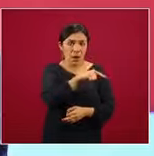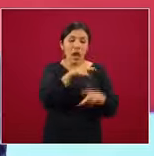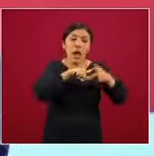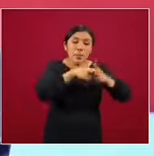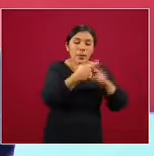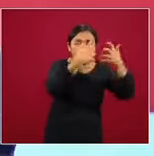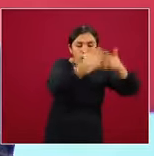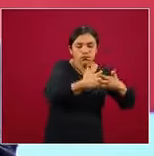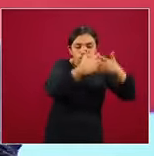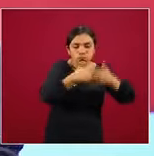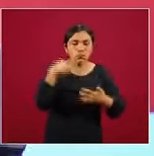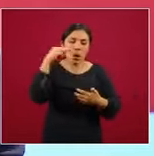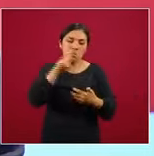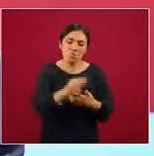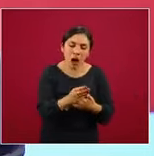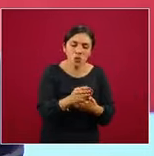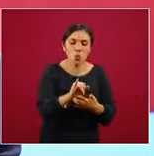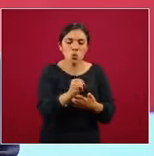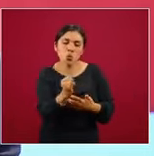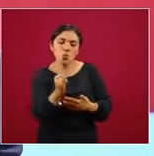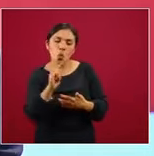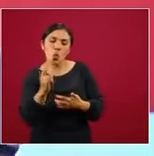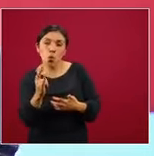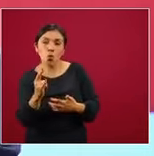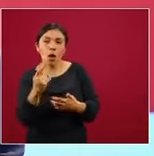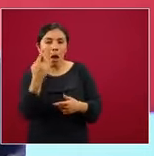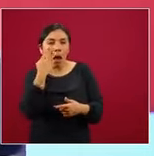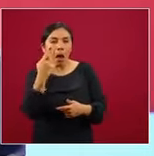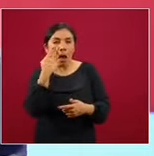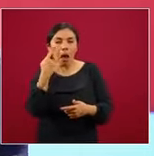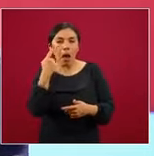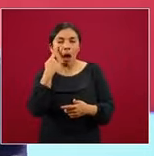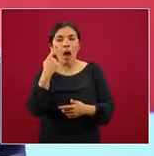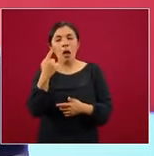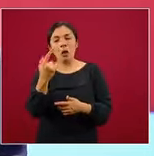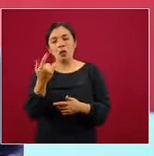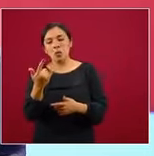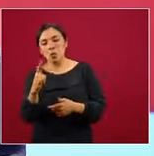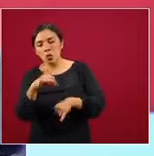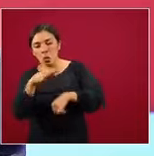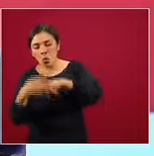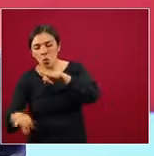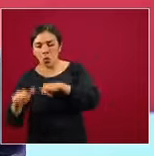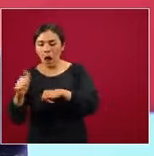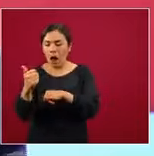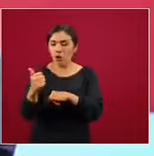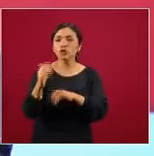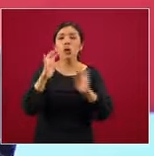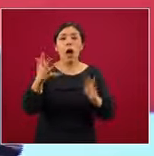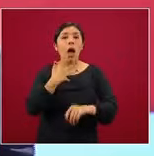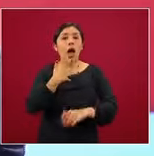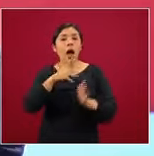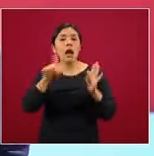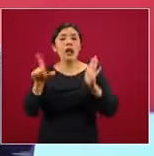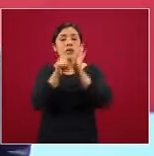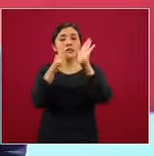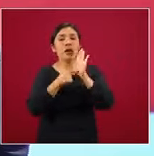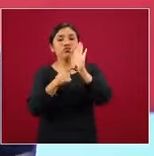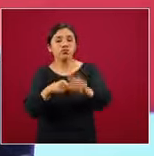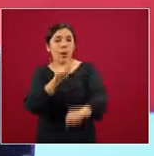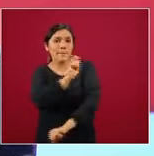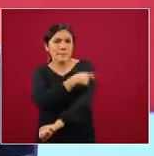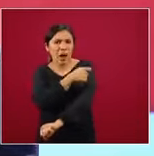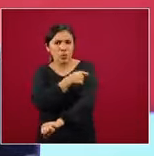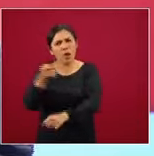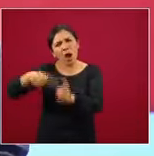mayo, junio, julio, generalmente al final de julio o principios de agosto, la vacuna está lista, pasa por los procesos